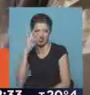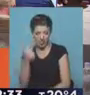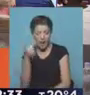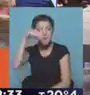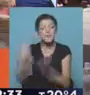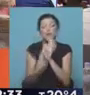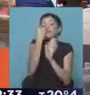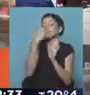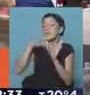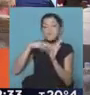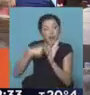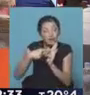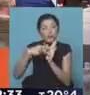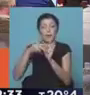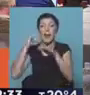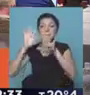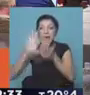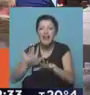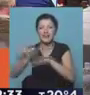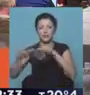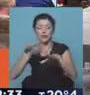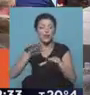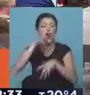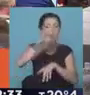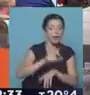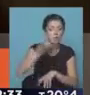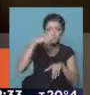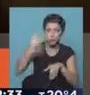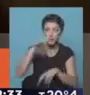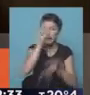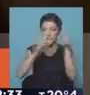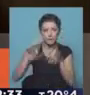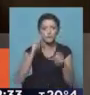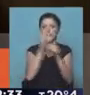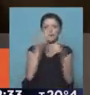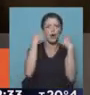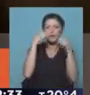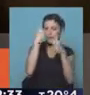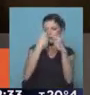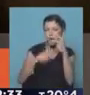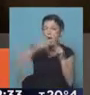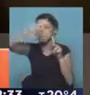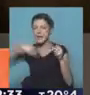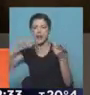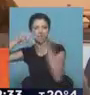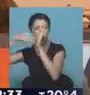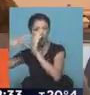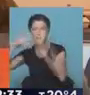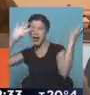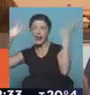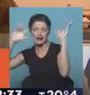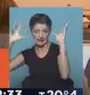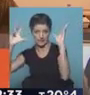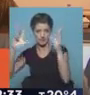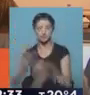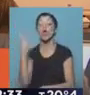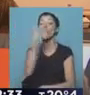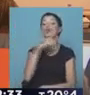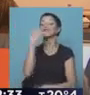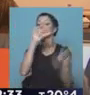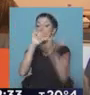para detener el efecto devastador de la actividad humana sobre el planeta. 200 países lograron un acuerdo